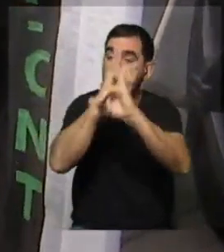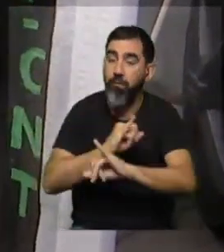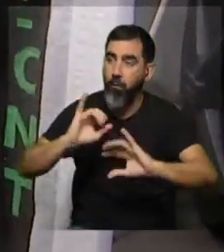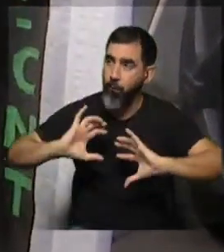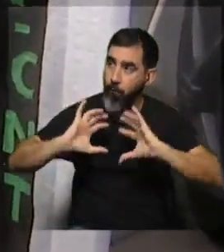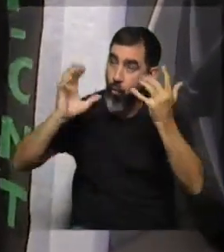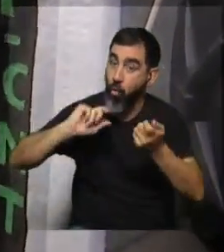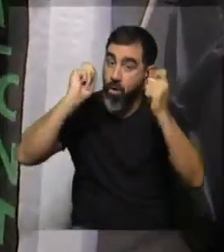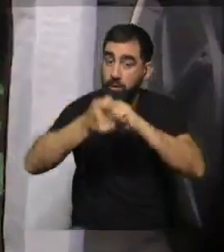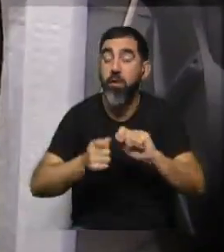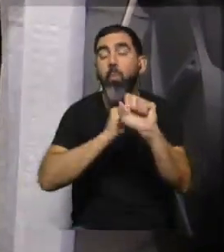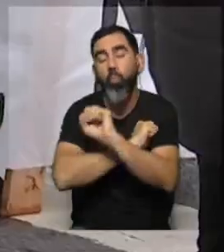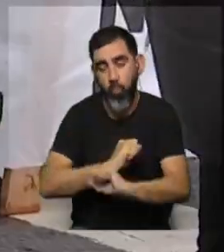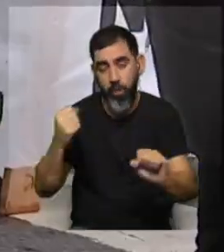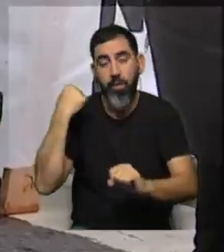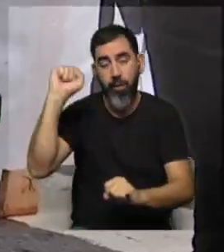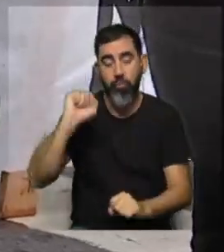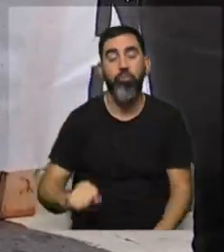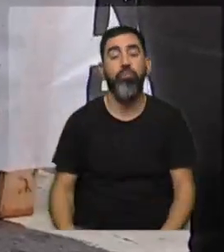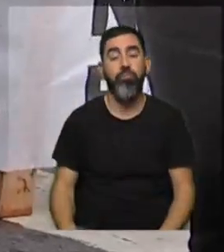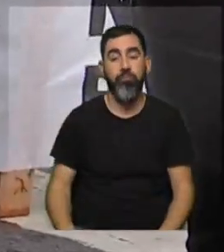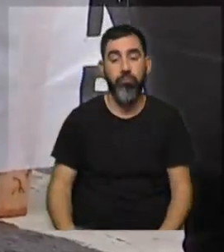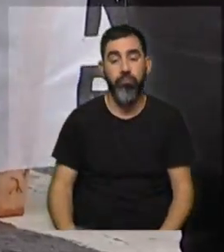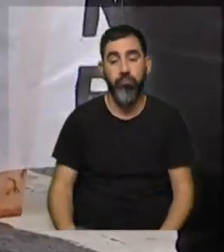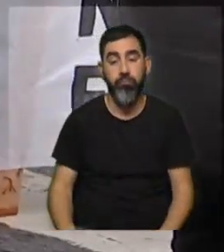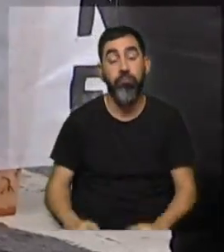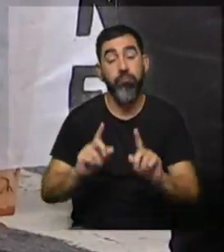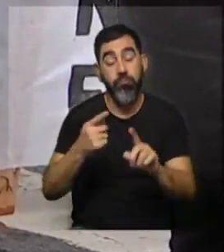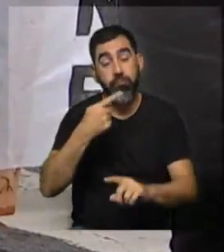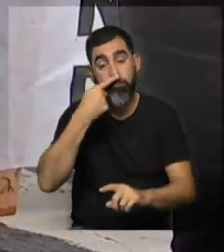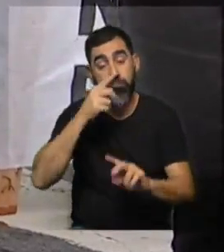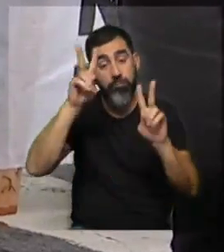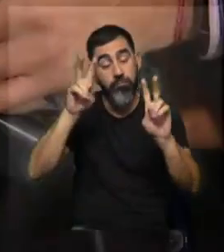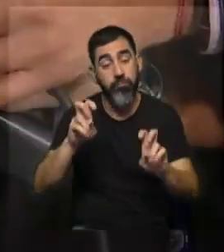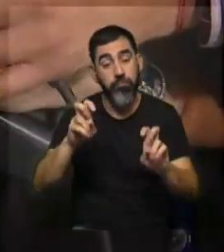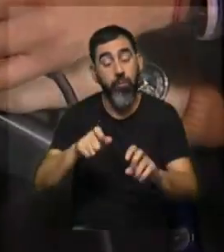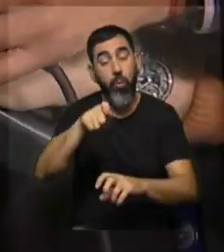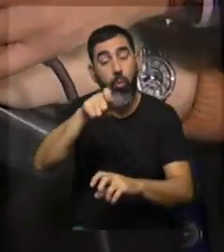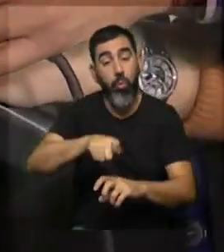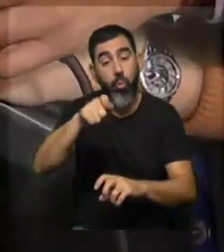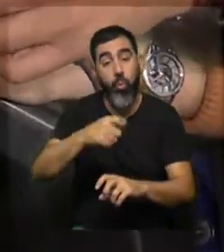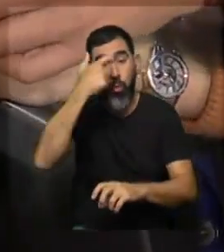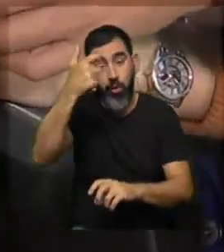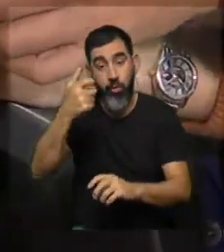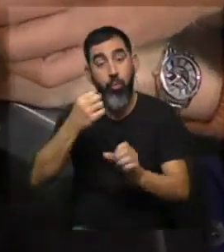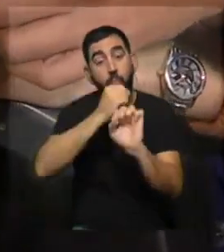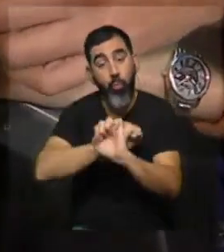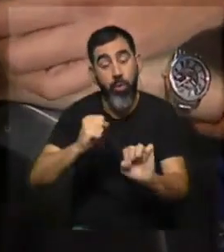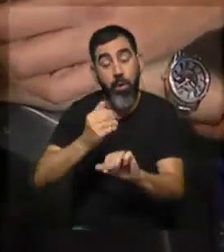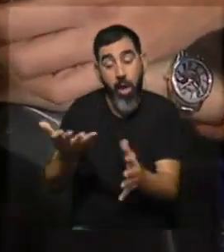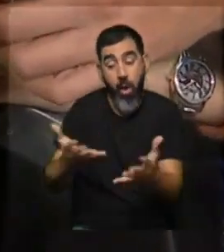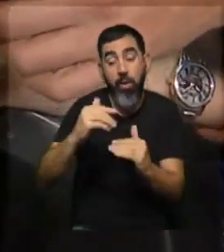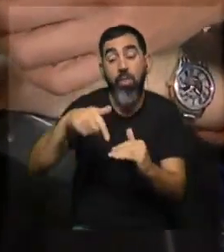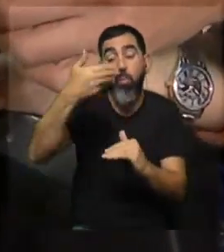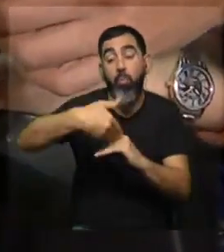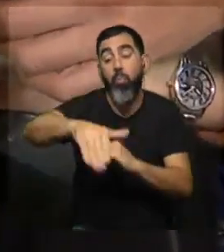se torna violenta puede configurar delito este caso también es interesante del punto de vista jurídico y técnico porque puede marcar un antes y